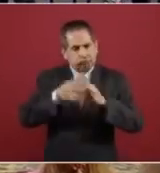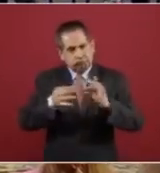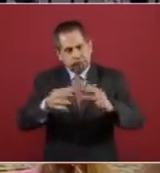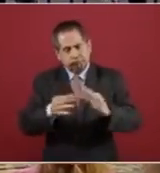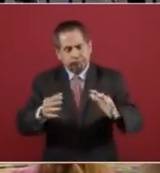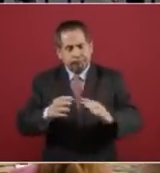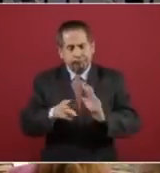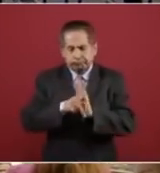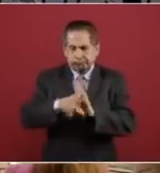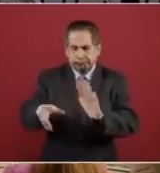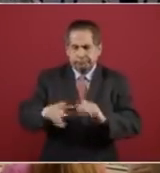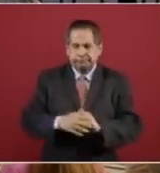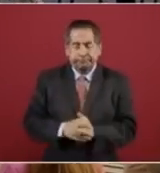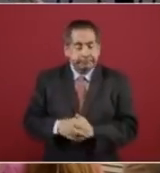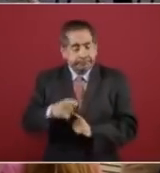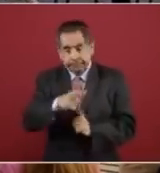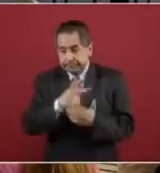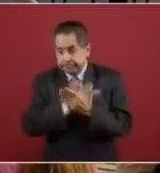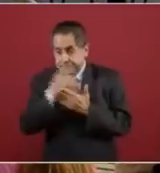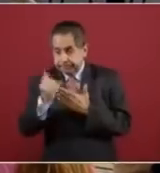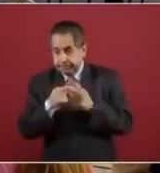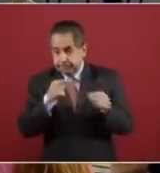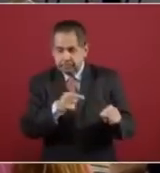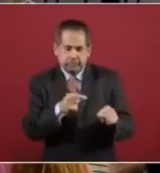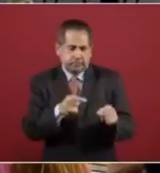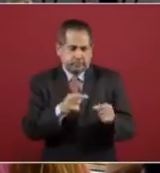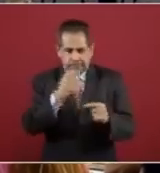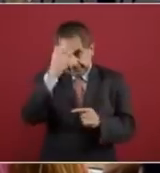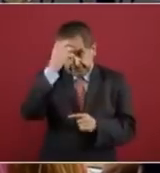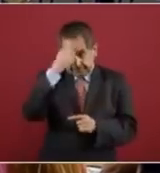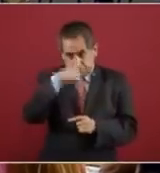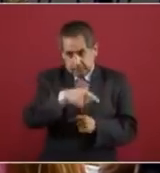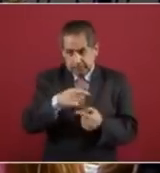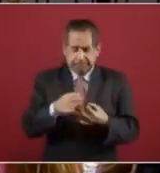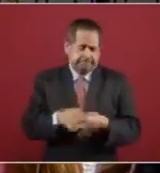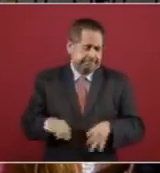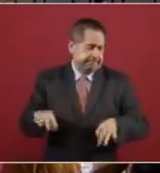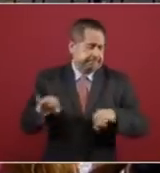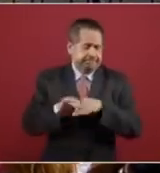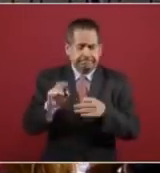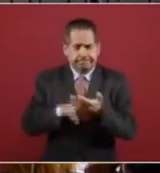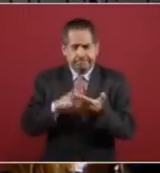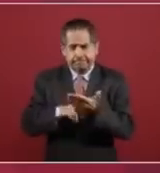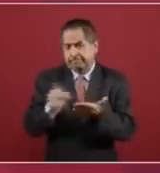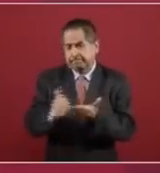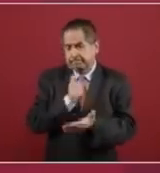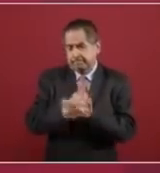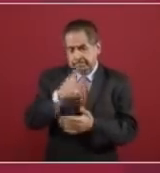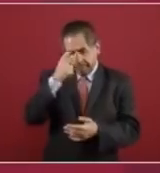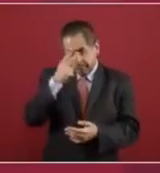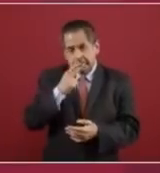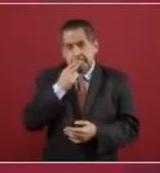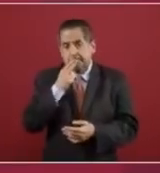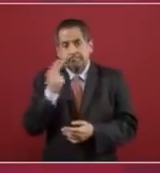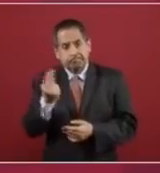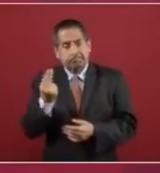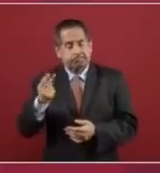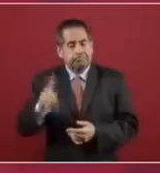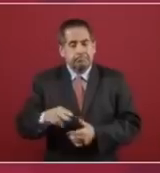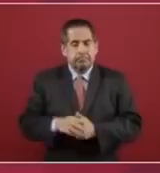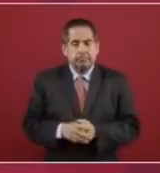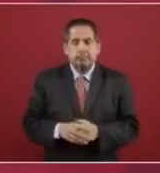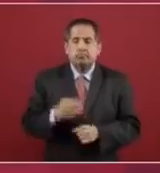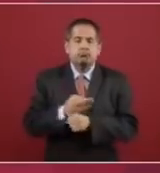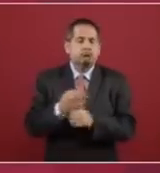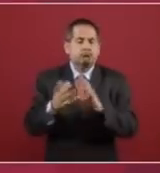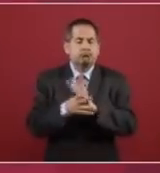este proyecto que es tan importante para la Ciudad de México. Como ya se mencionó aquí, estamos hablando